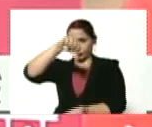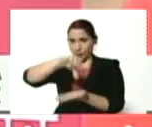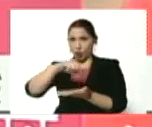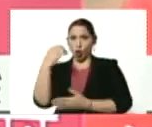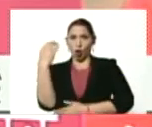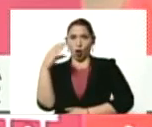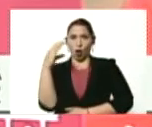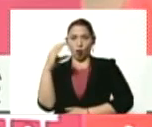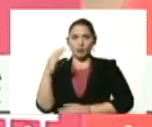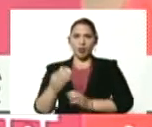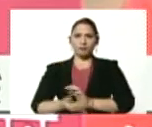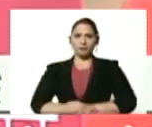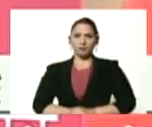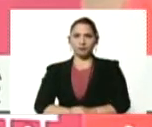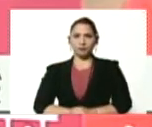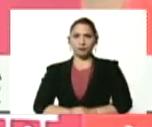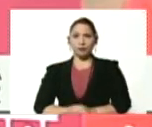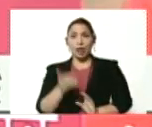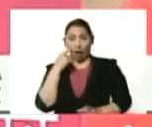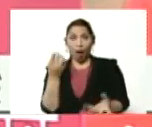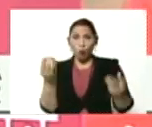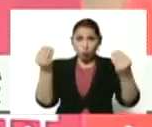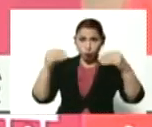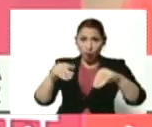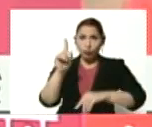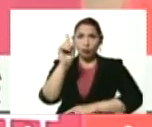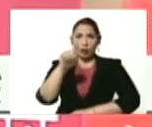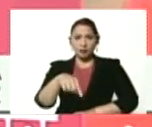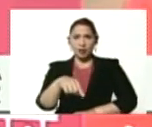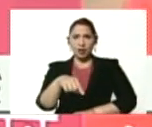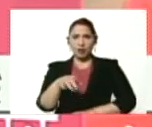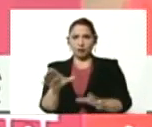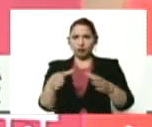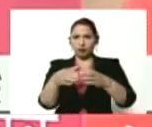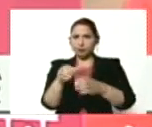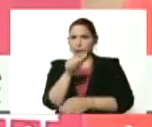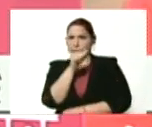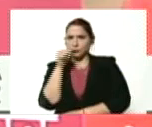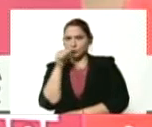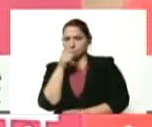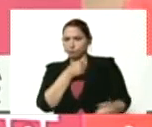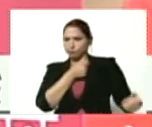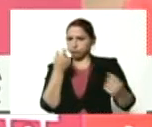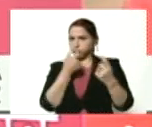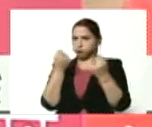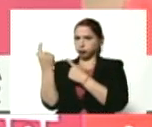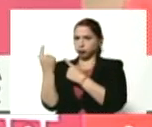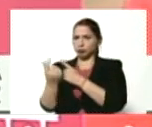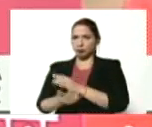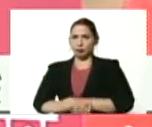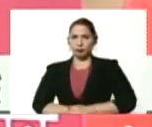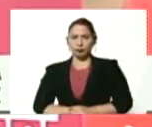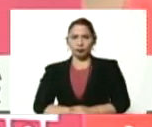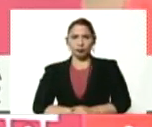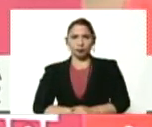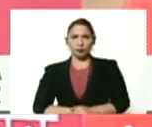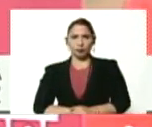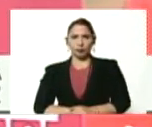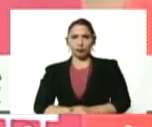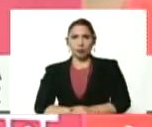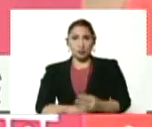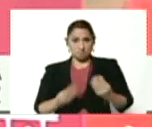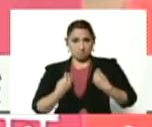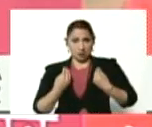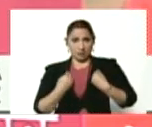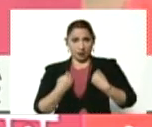Colombia, en alianzas con narcoparamilitares, con narcotraficantes que hacen vida en